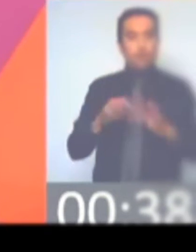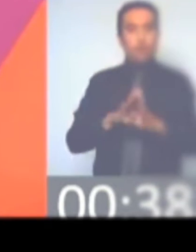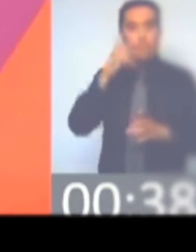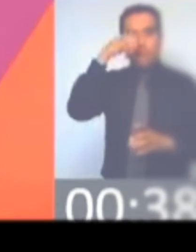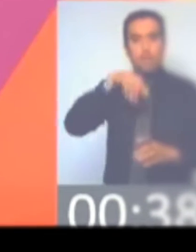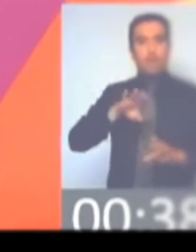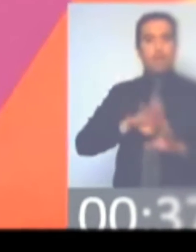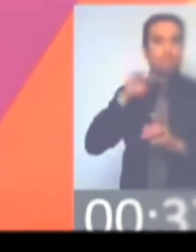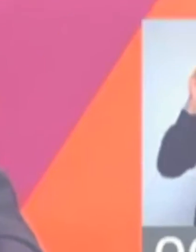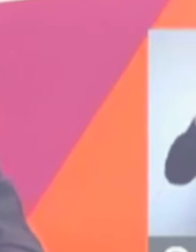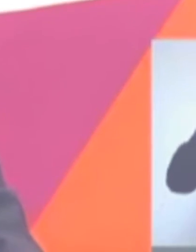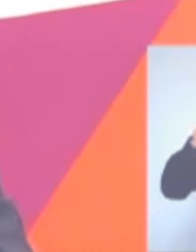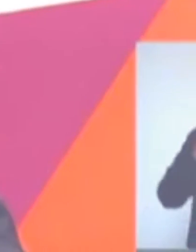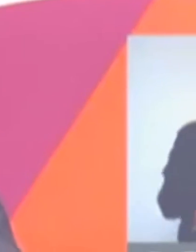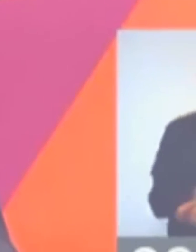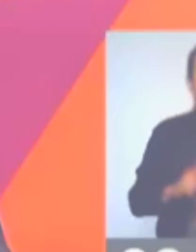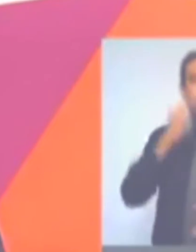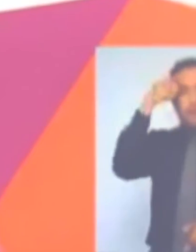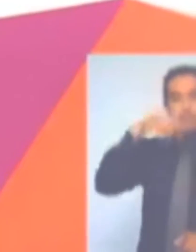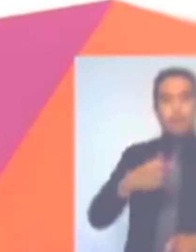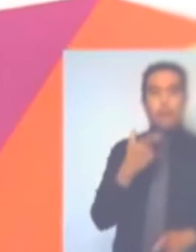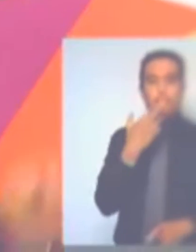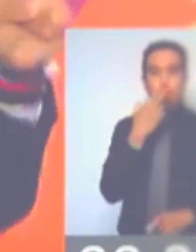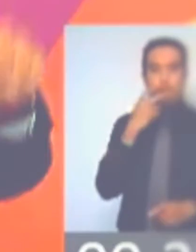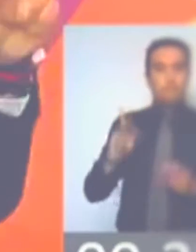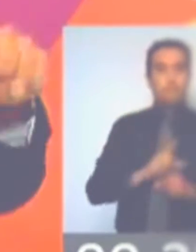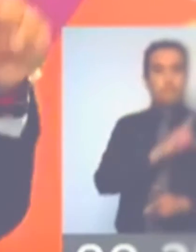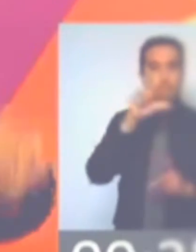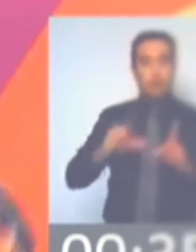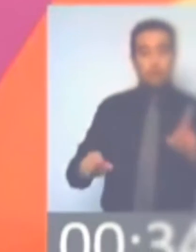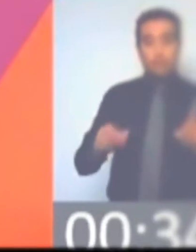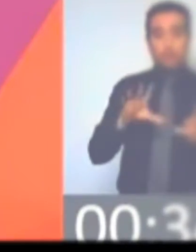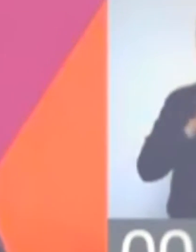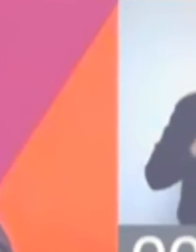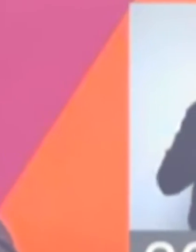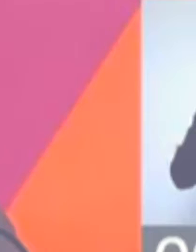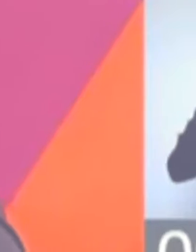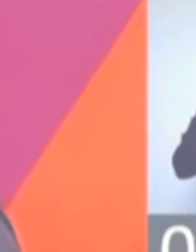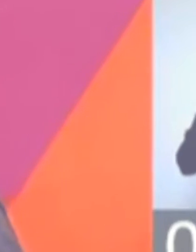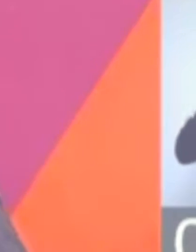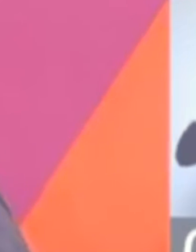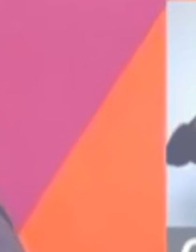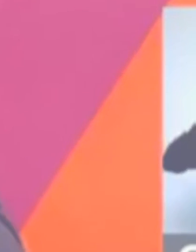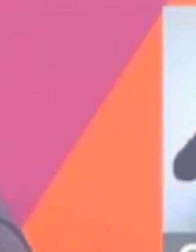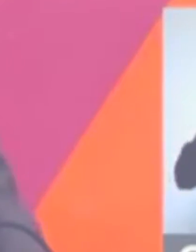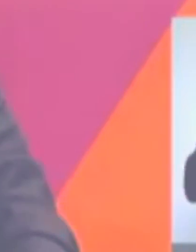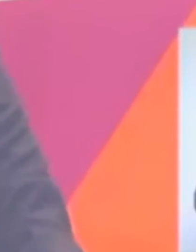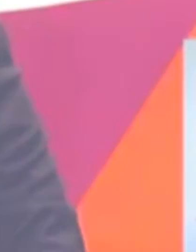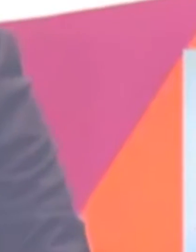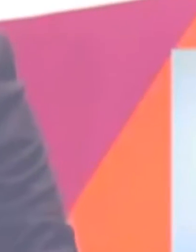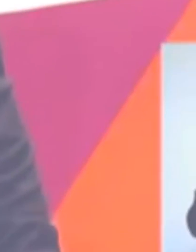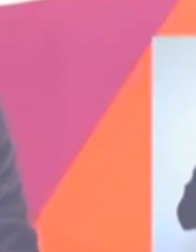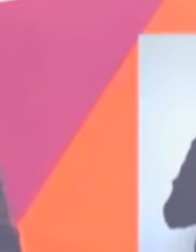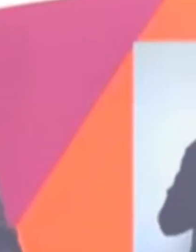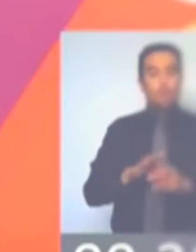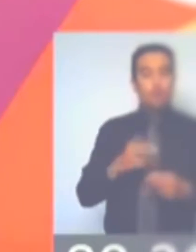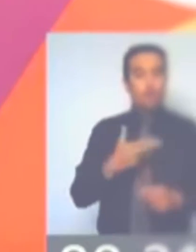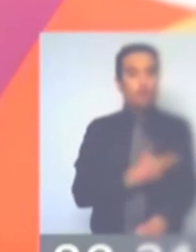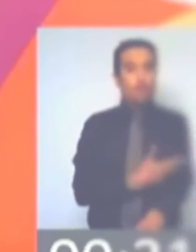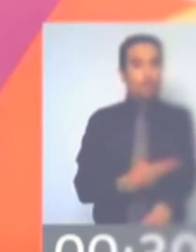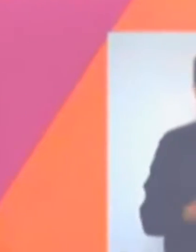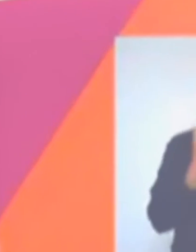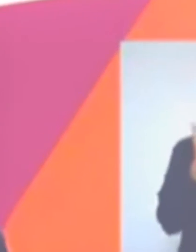libertad y para trabajar por el bien de nuestro estado y del país, porque somos nosotros los que representamos la conciencia honrada que se subleva ante